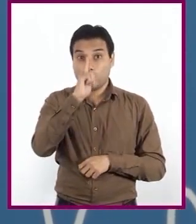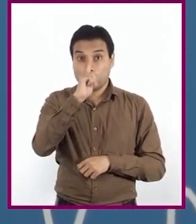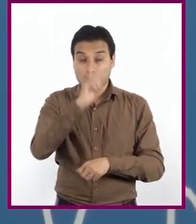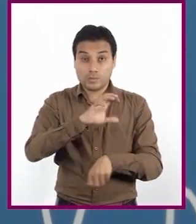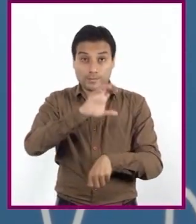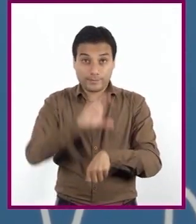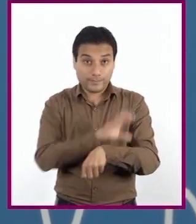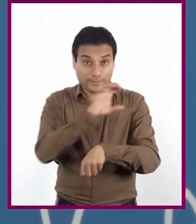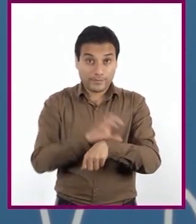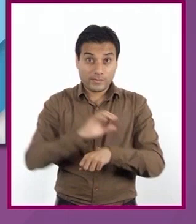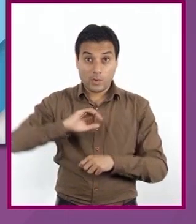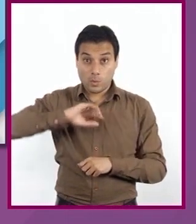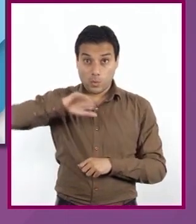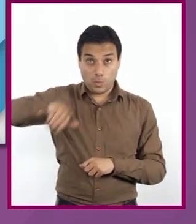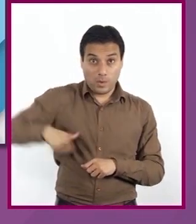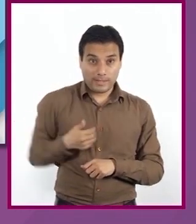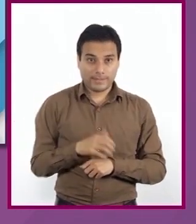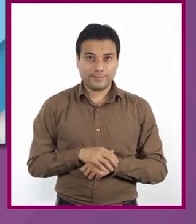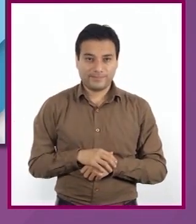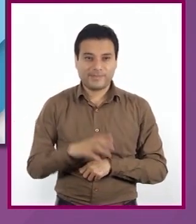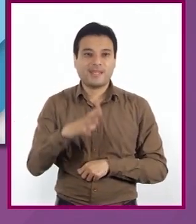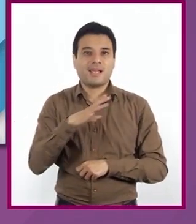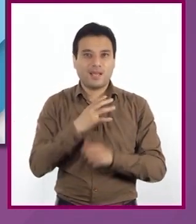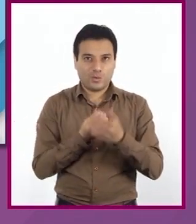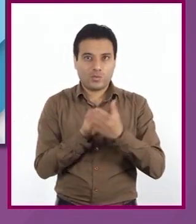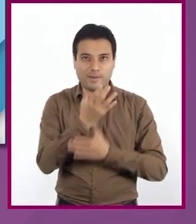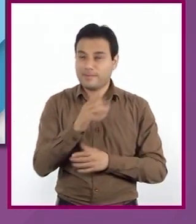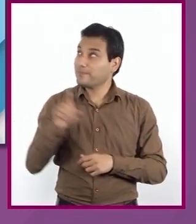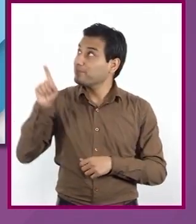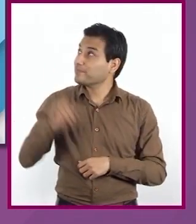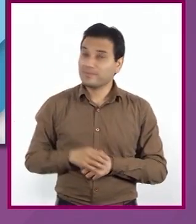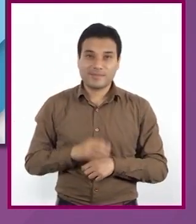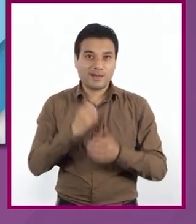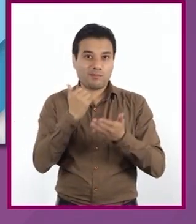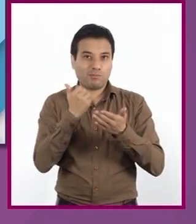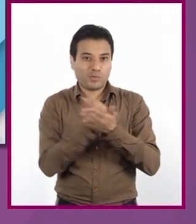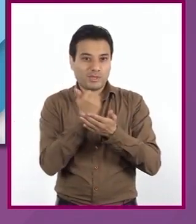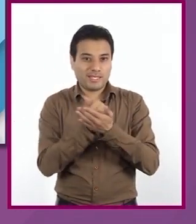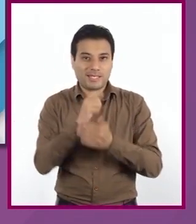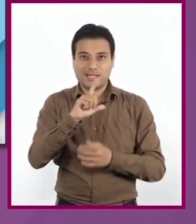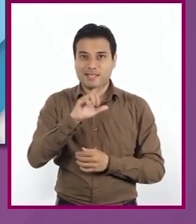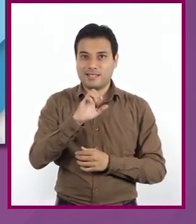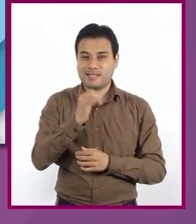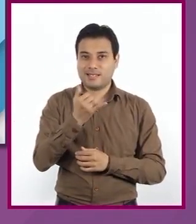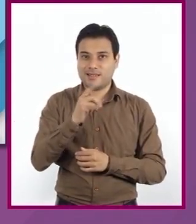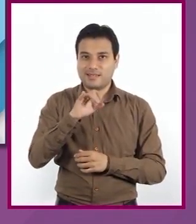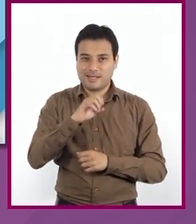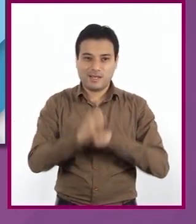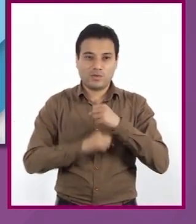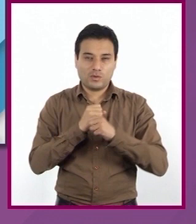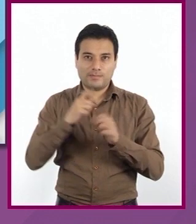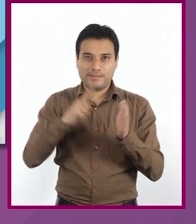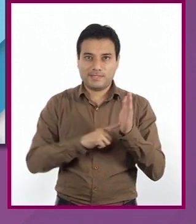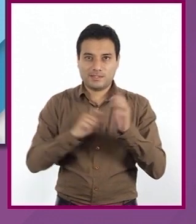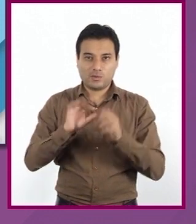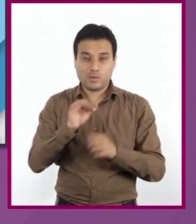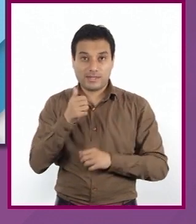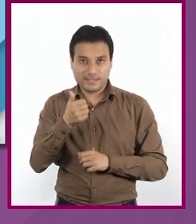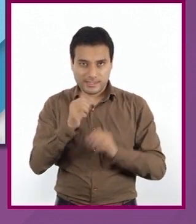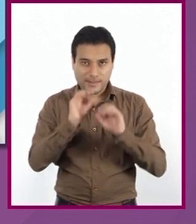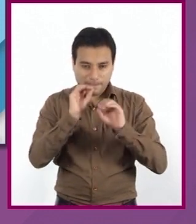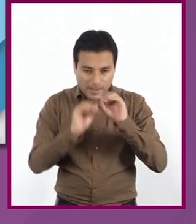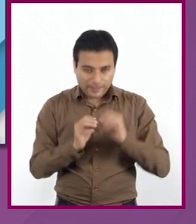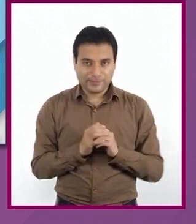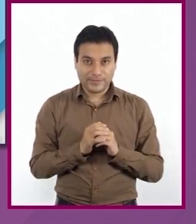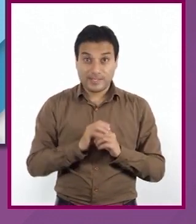por ello se desarrollaron las botellas de Leyden en 1746. A finales de ese siglo hubo